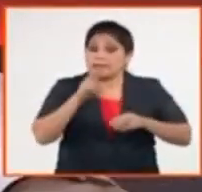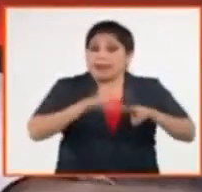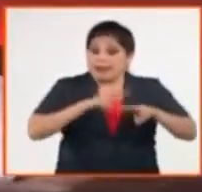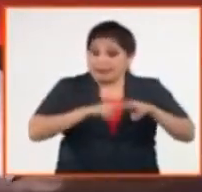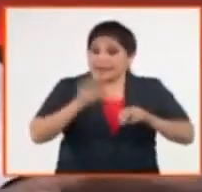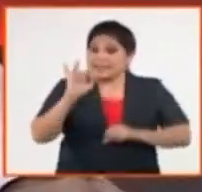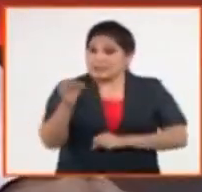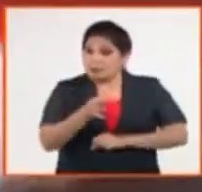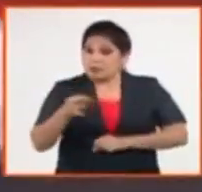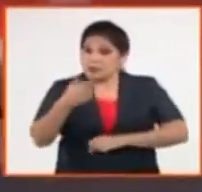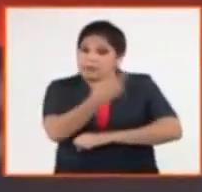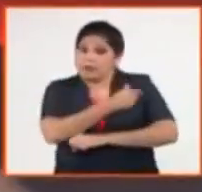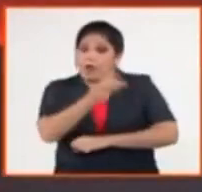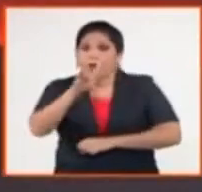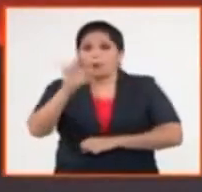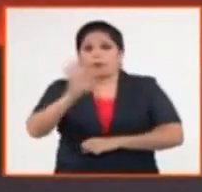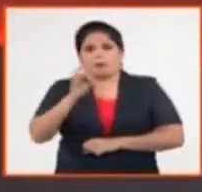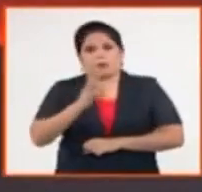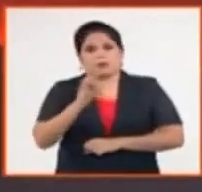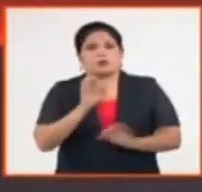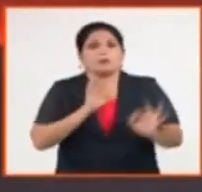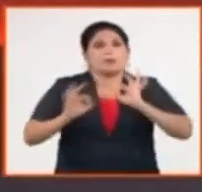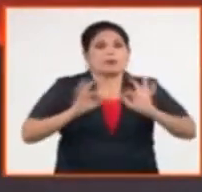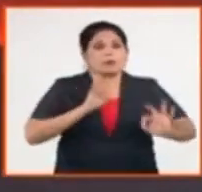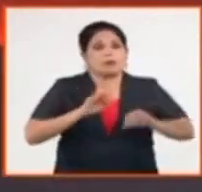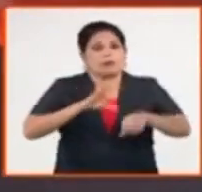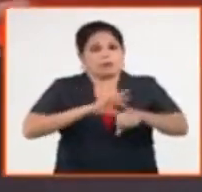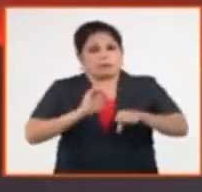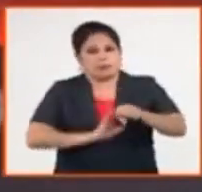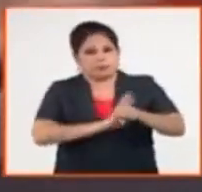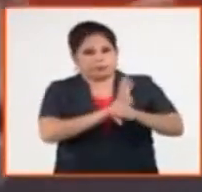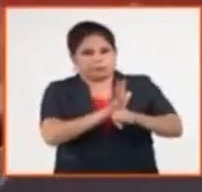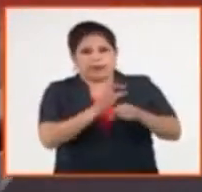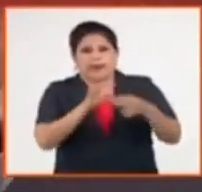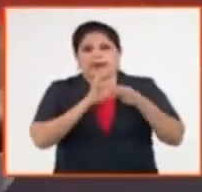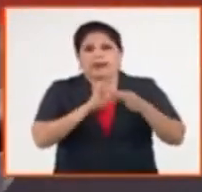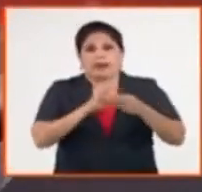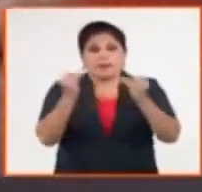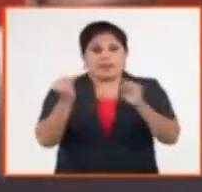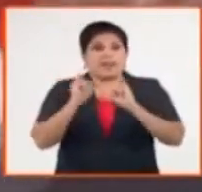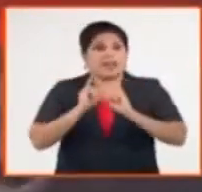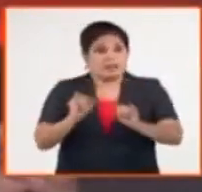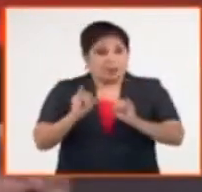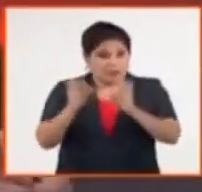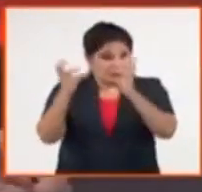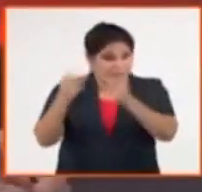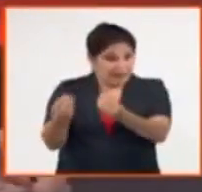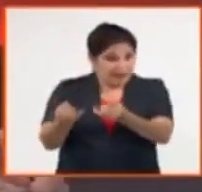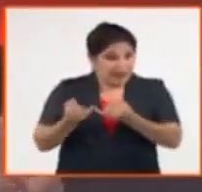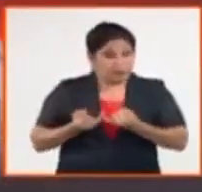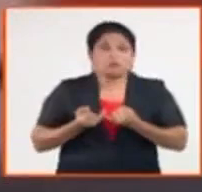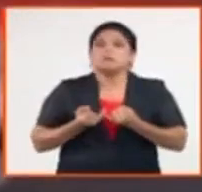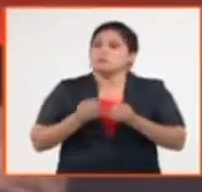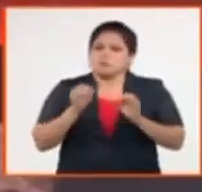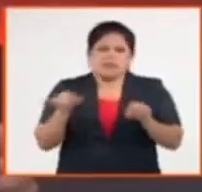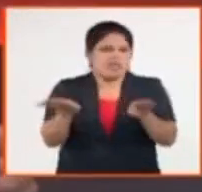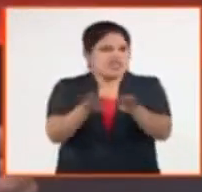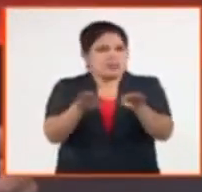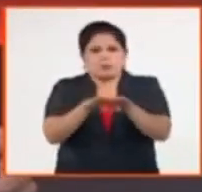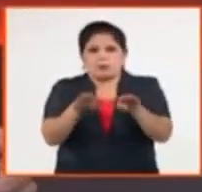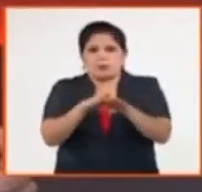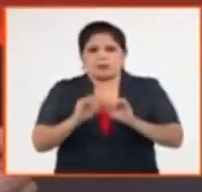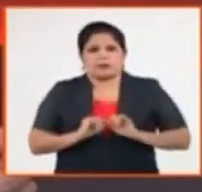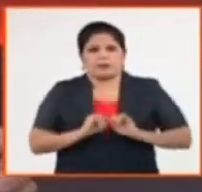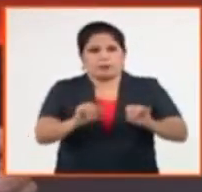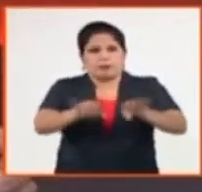un 90% de protección de la enfermedad severa. Estos datos coinciden con lo que yo diría se ha reportado